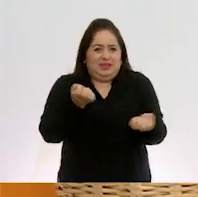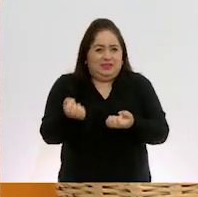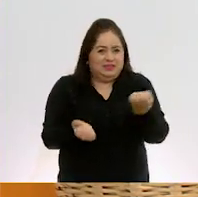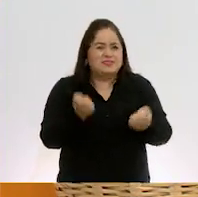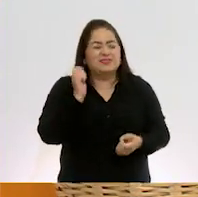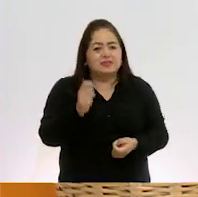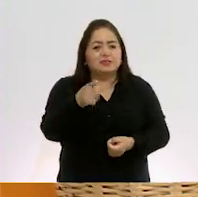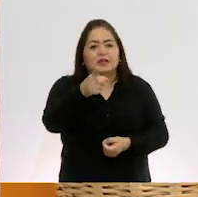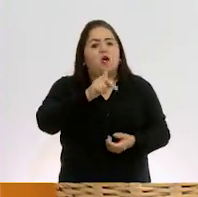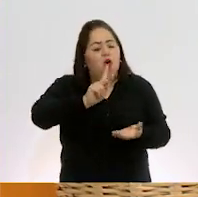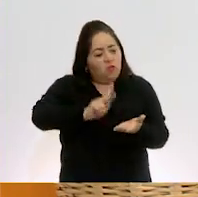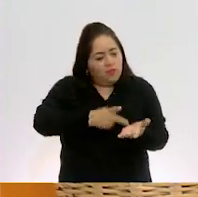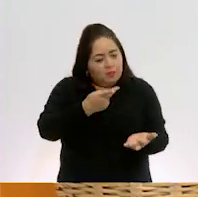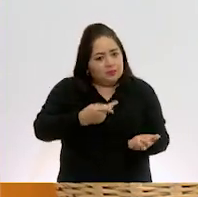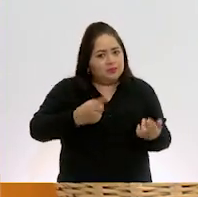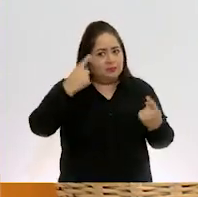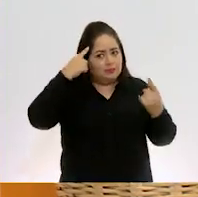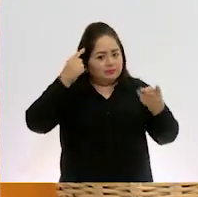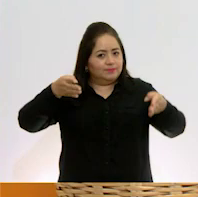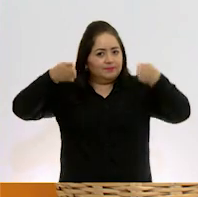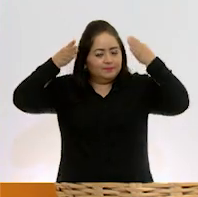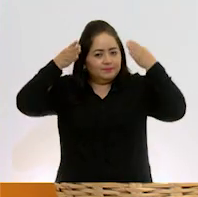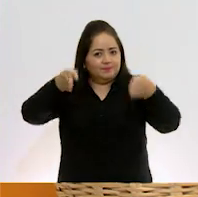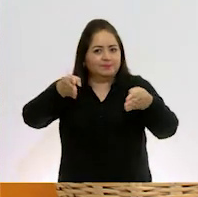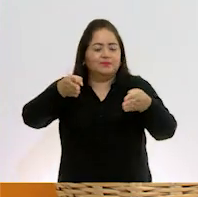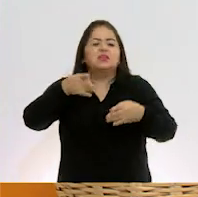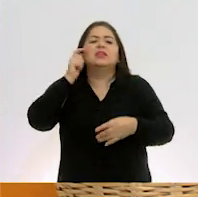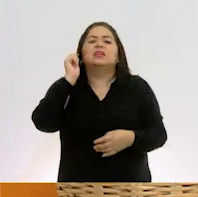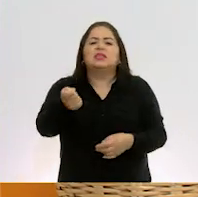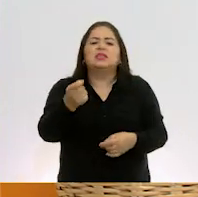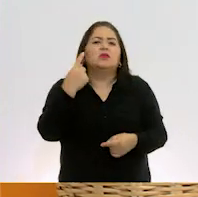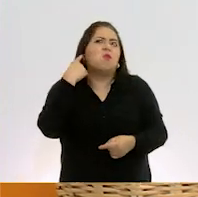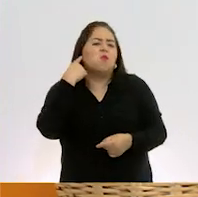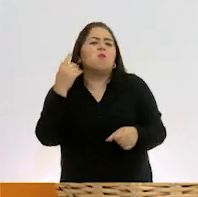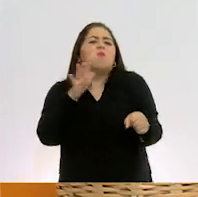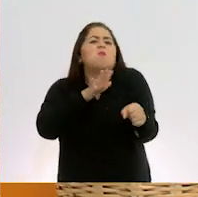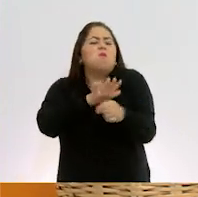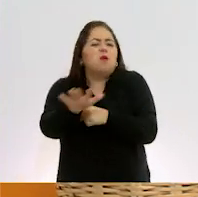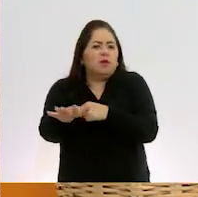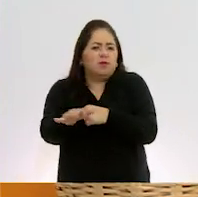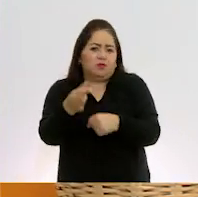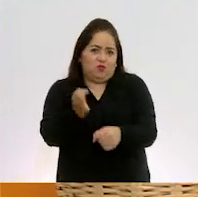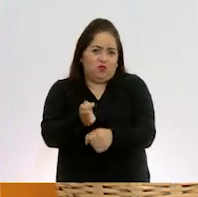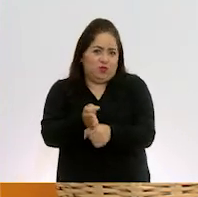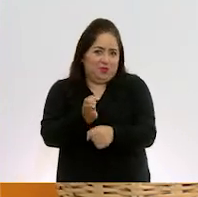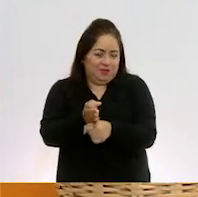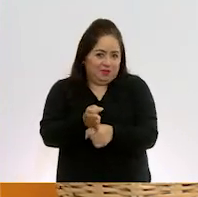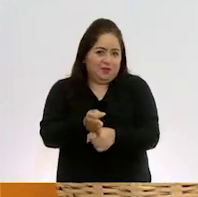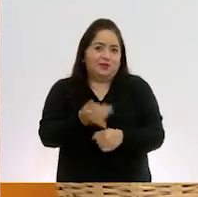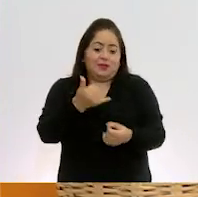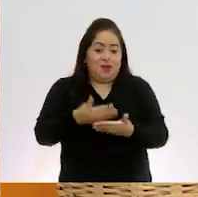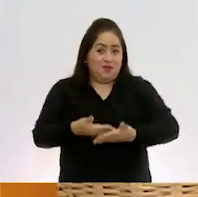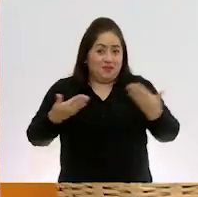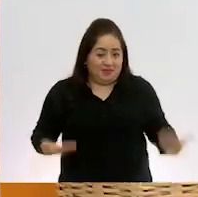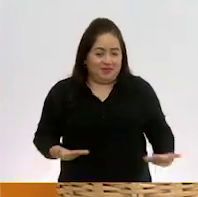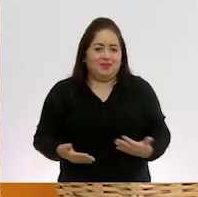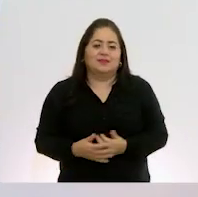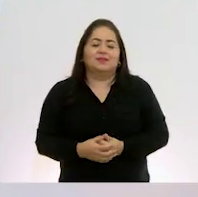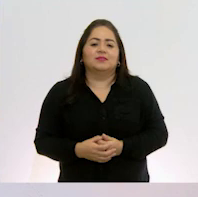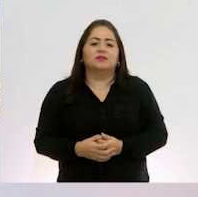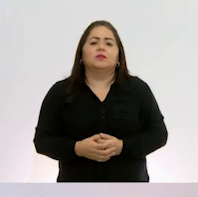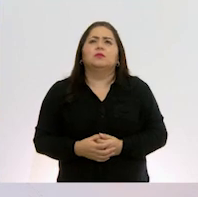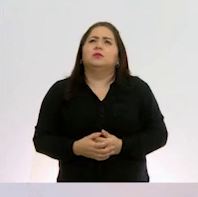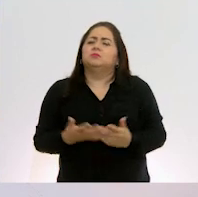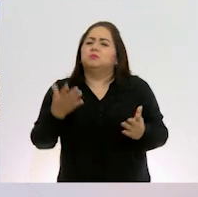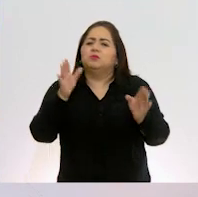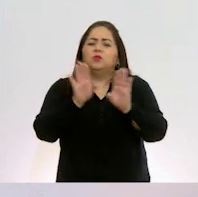es regresar y poder focalizar qué es lo que estamos escuchando en este momento y ahora. Es como